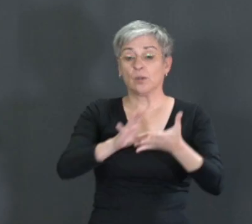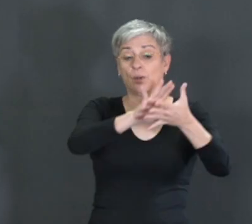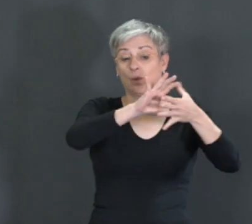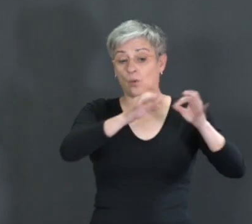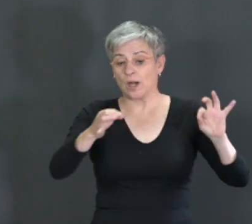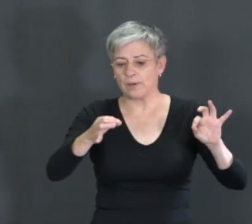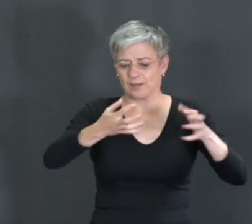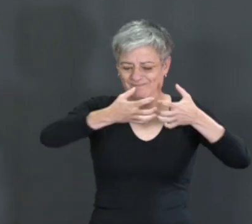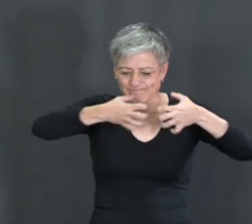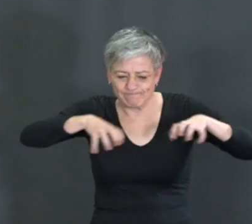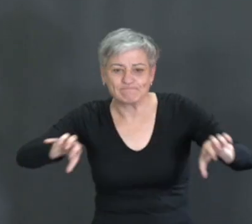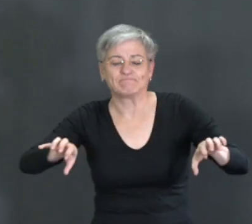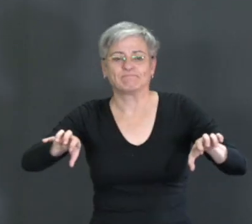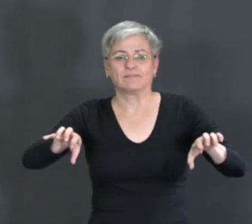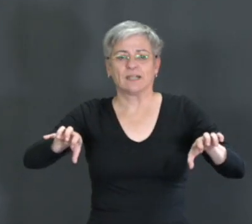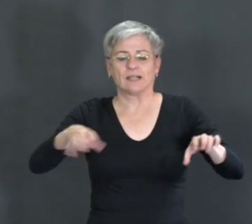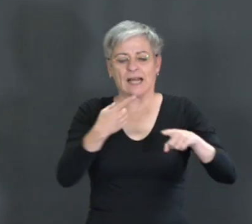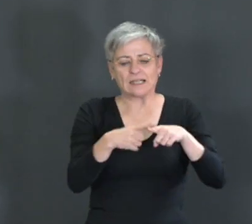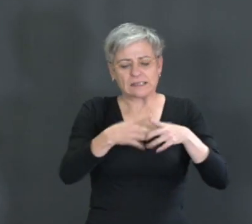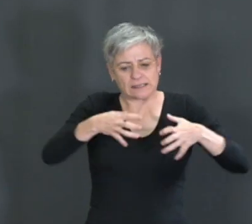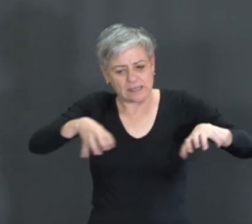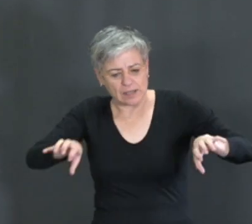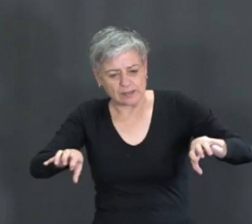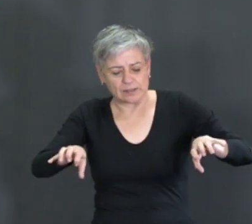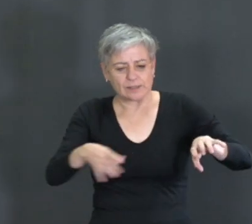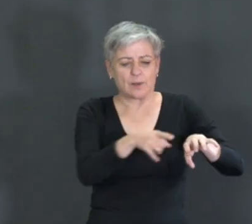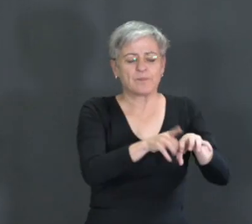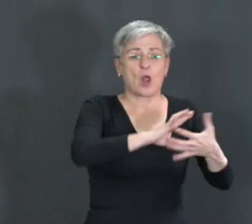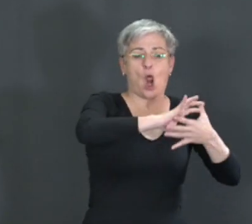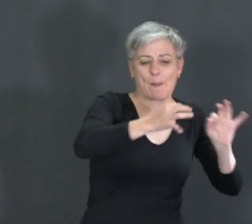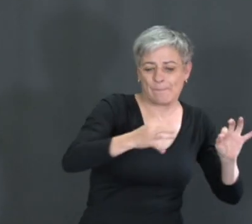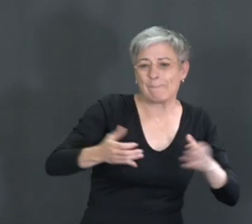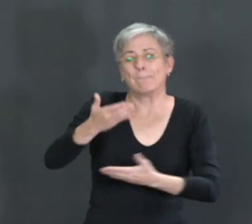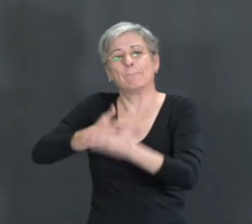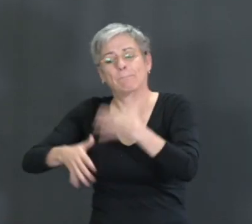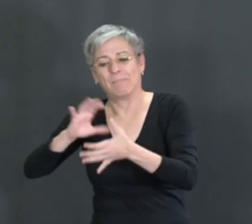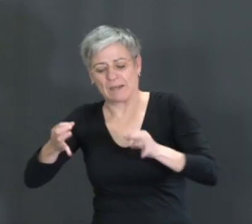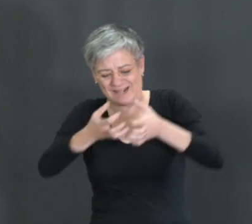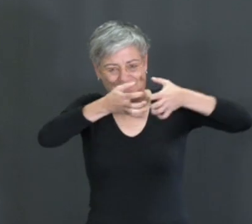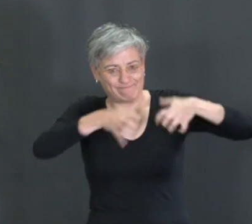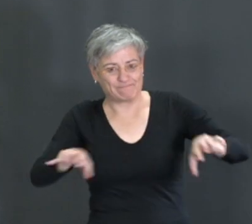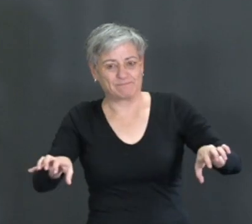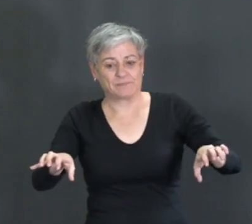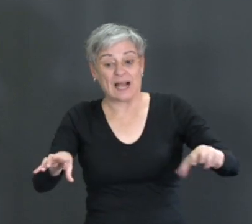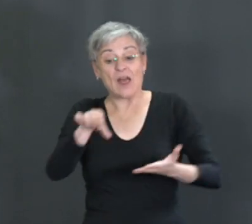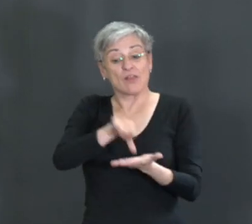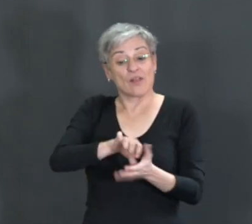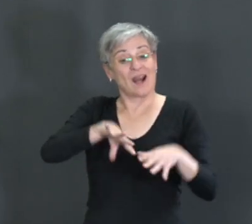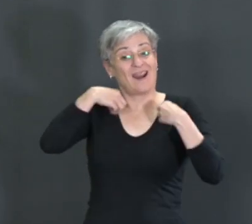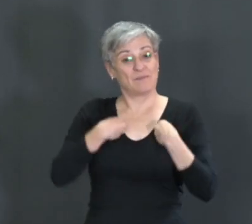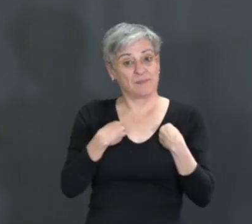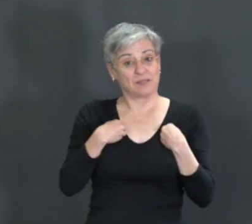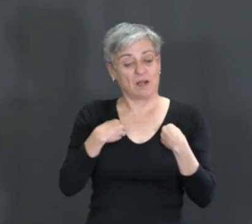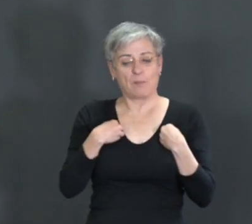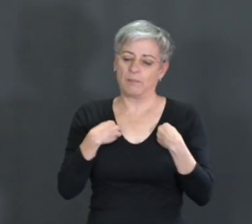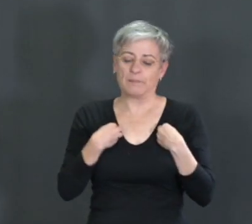instalaciones diferentes, villa olímpica y paralímpica diferente, y bueno, sí se hicieron en la misma ciudad, pero con